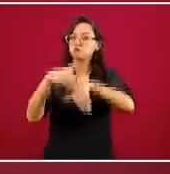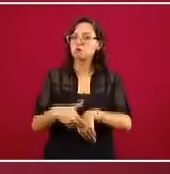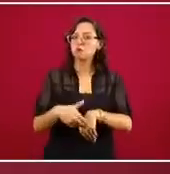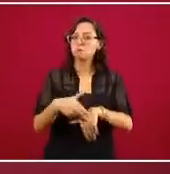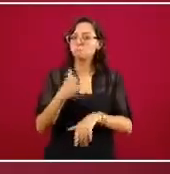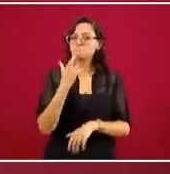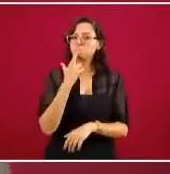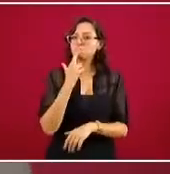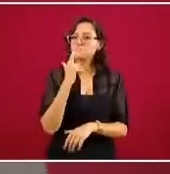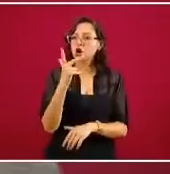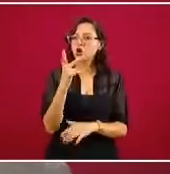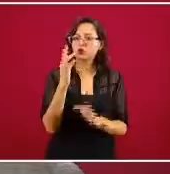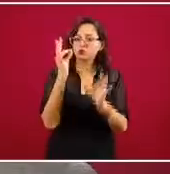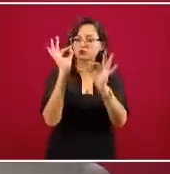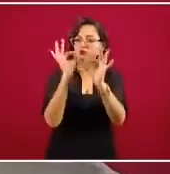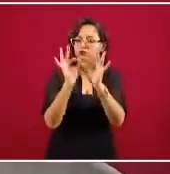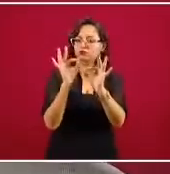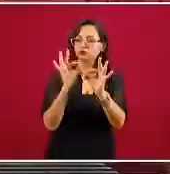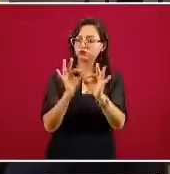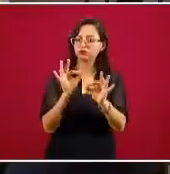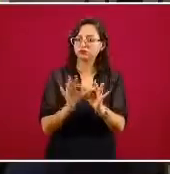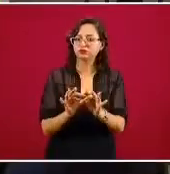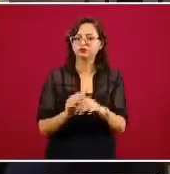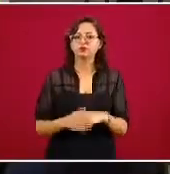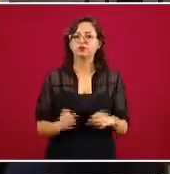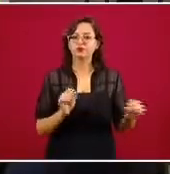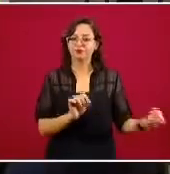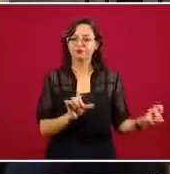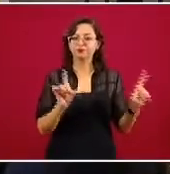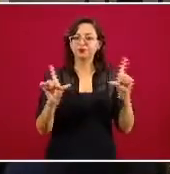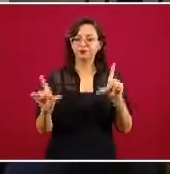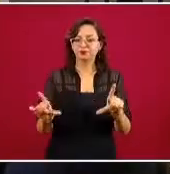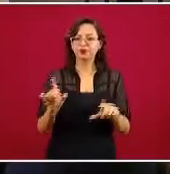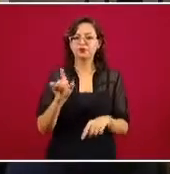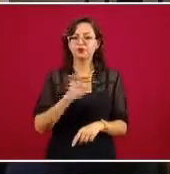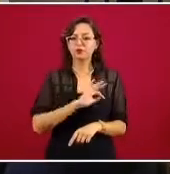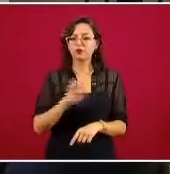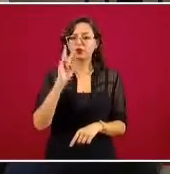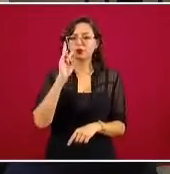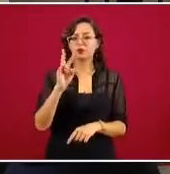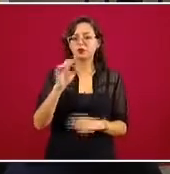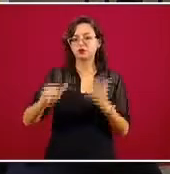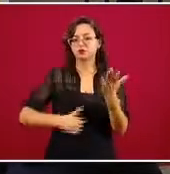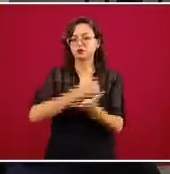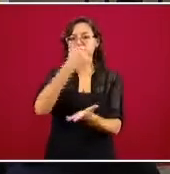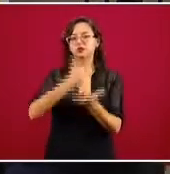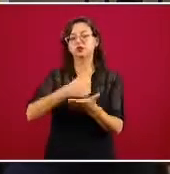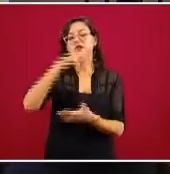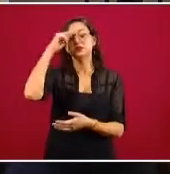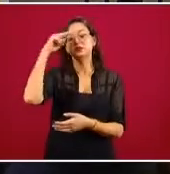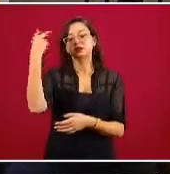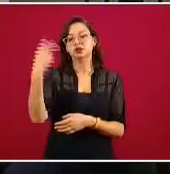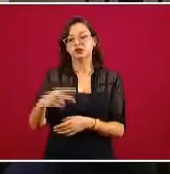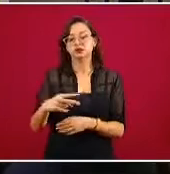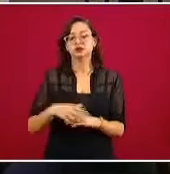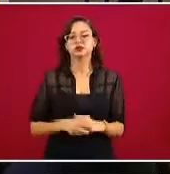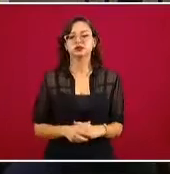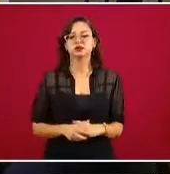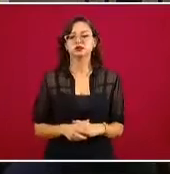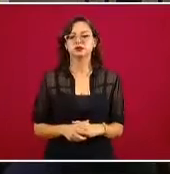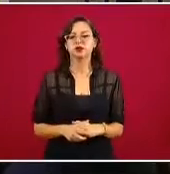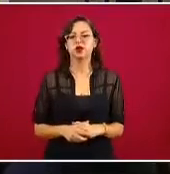efectividad, un mayor cumplimiento de este tipo de medidas. En la siguiente diapositiva vemos el caso de la Ciudad de México. En la Ciudad de